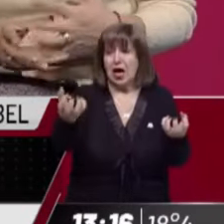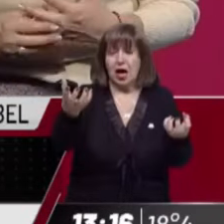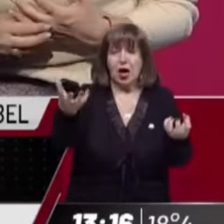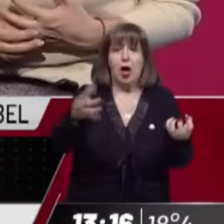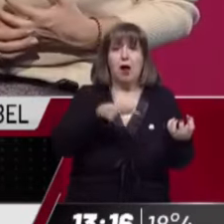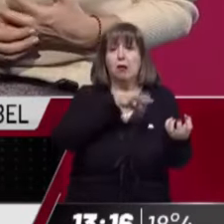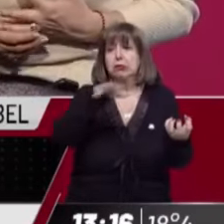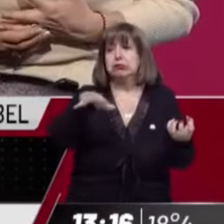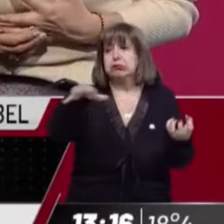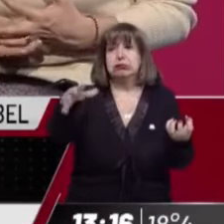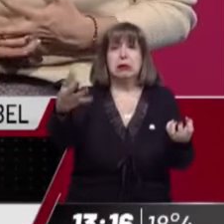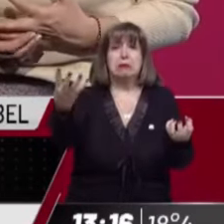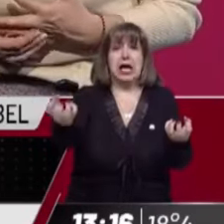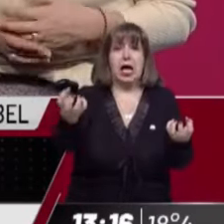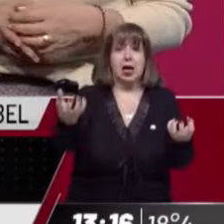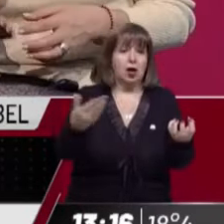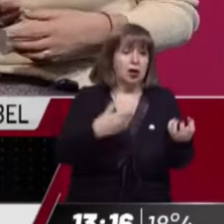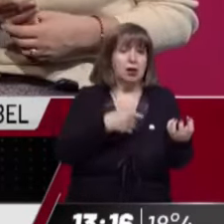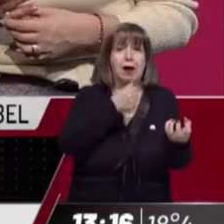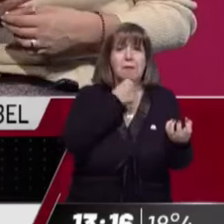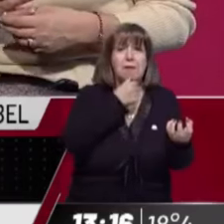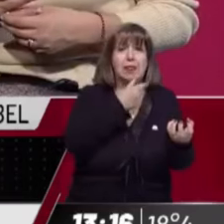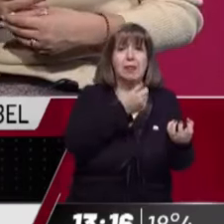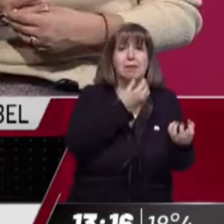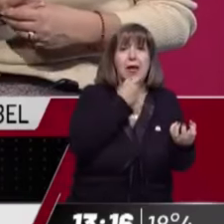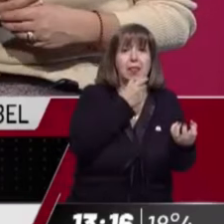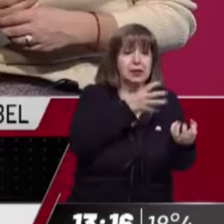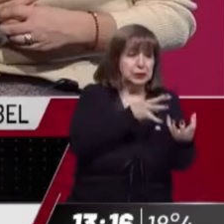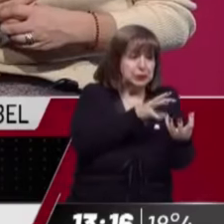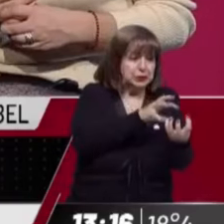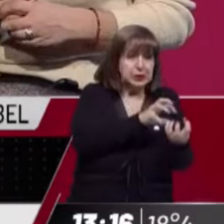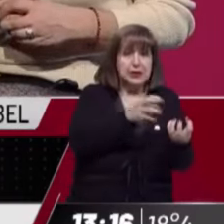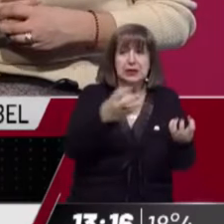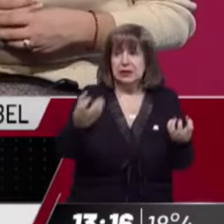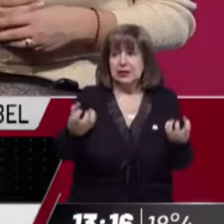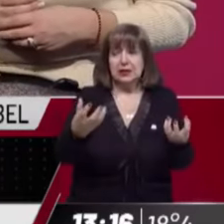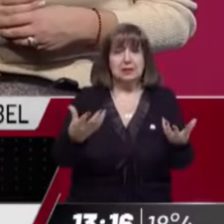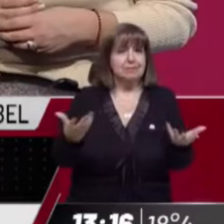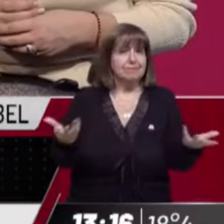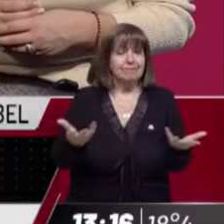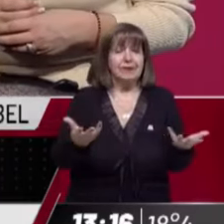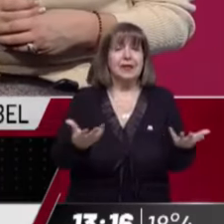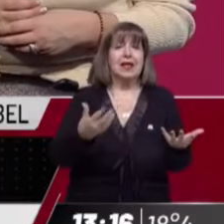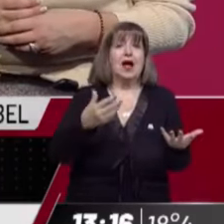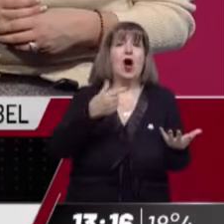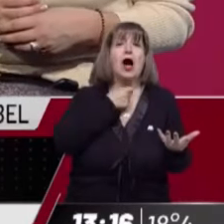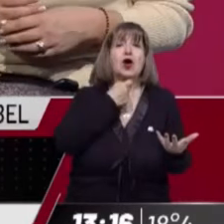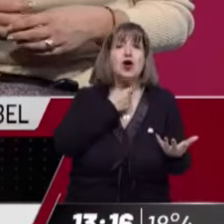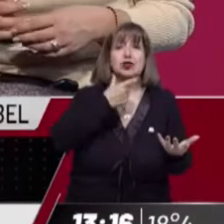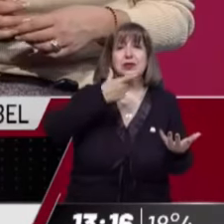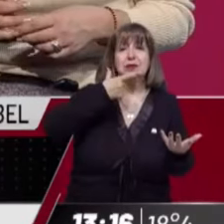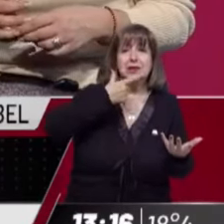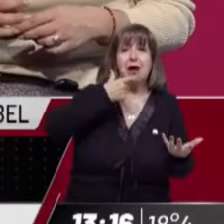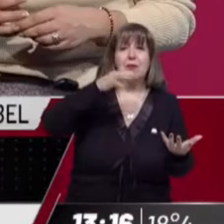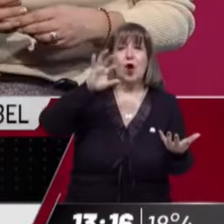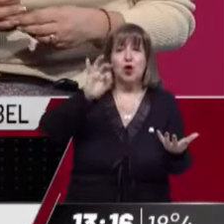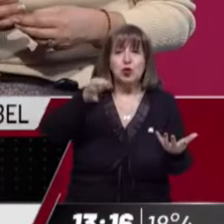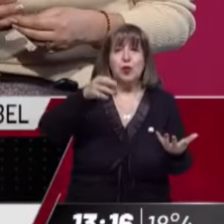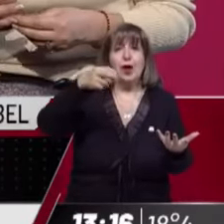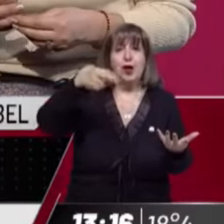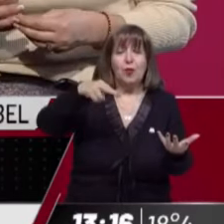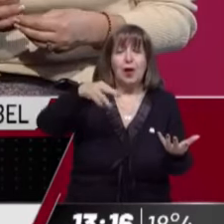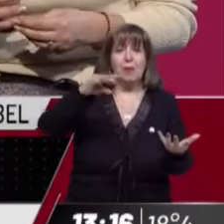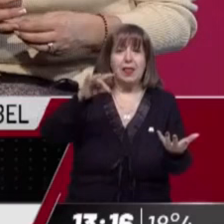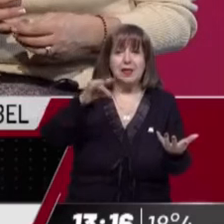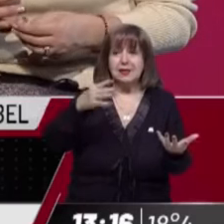directamente a la provincia de La Pampa. Así que la verdad que son muchos frentes abiertos. En el medio, digamos, esto que tiene que ver más como lo que decía, que es como